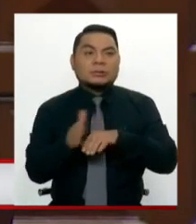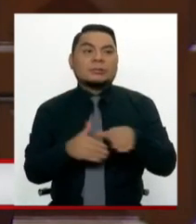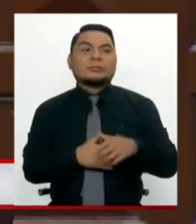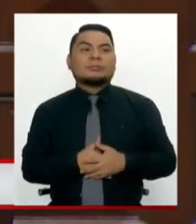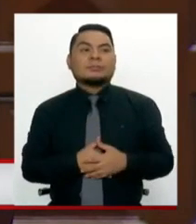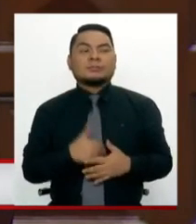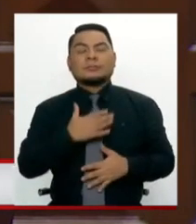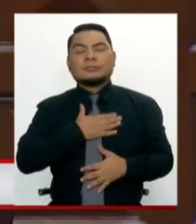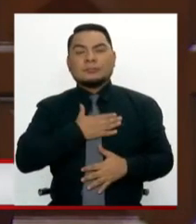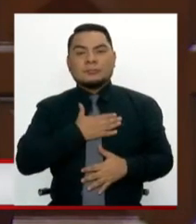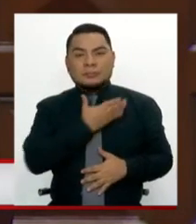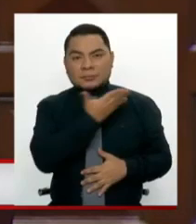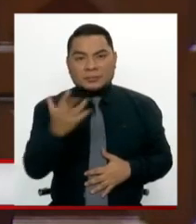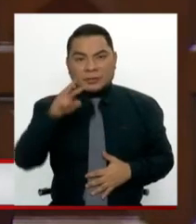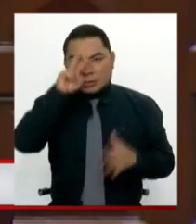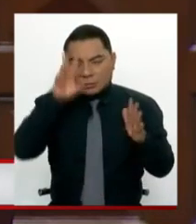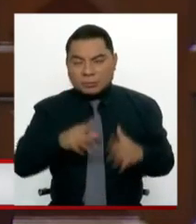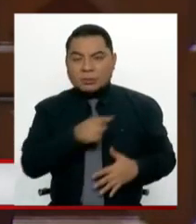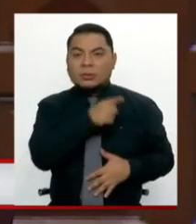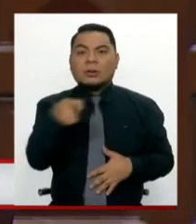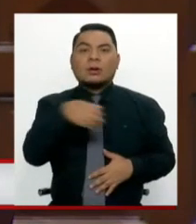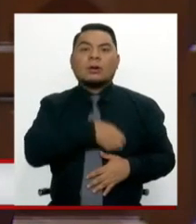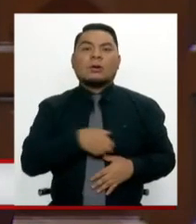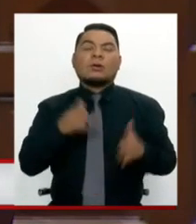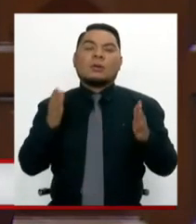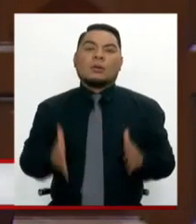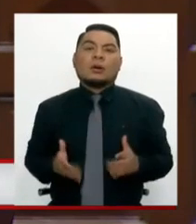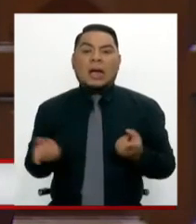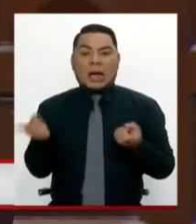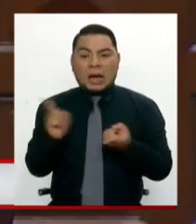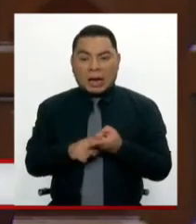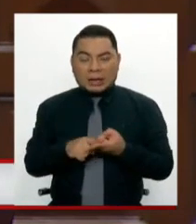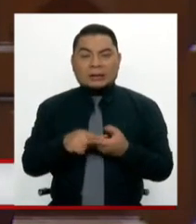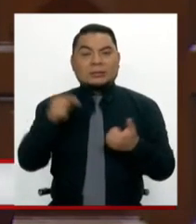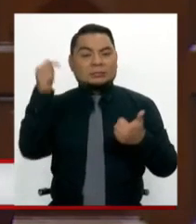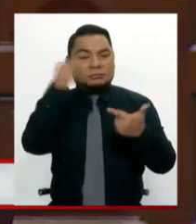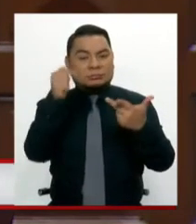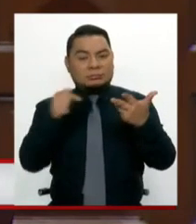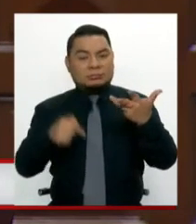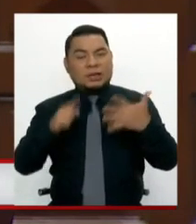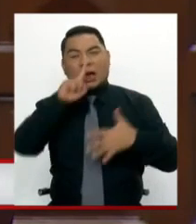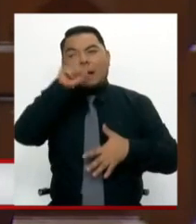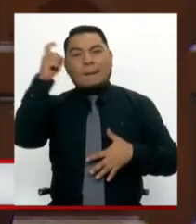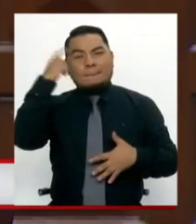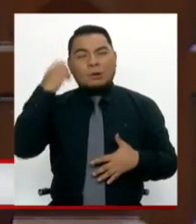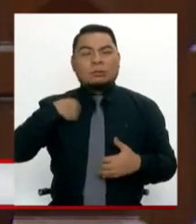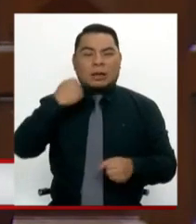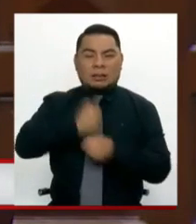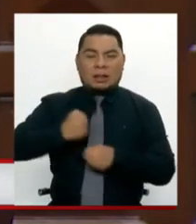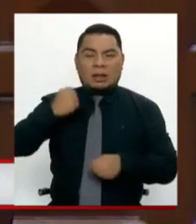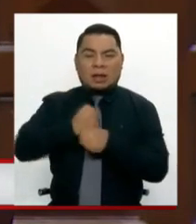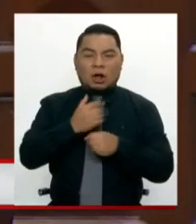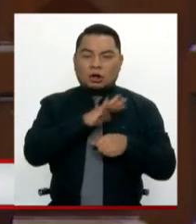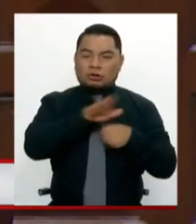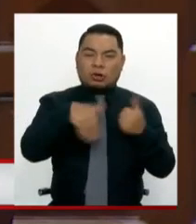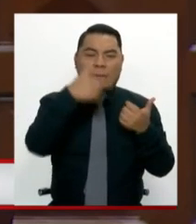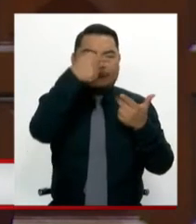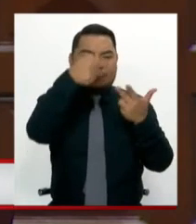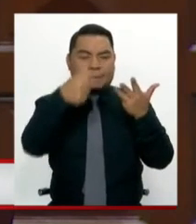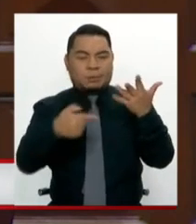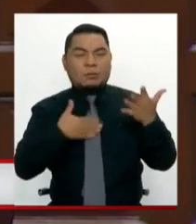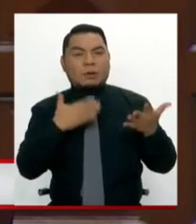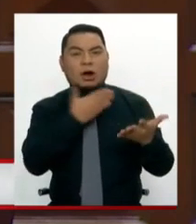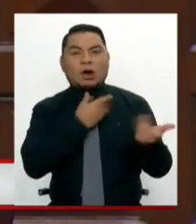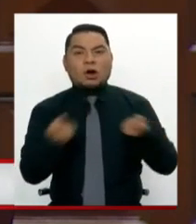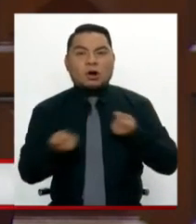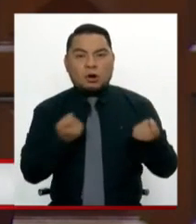Querido pueblo peruano, señores congresistas, hasta aquí las líneas de políticas generales de mi gobierno y que